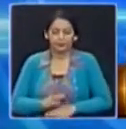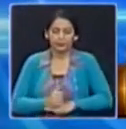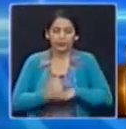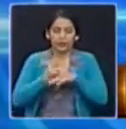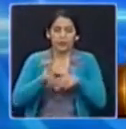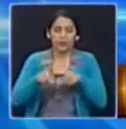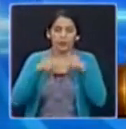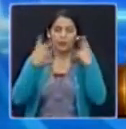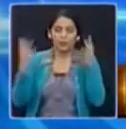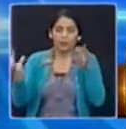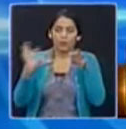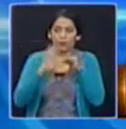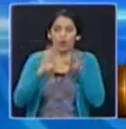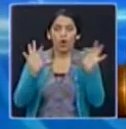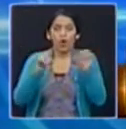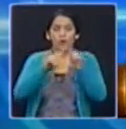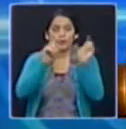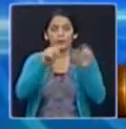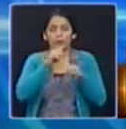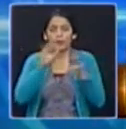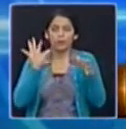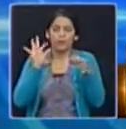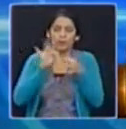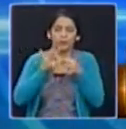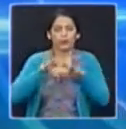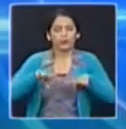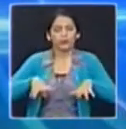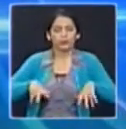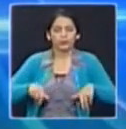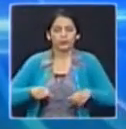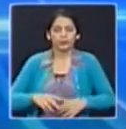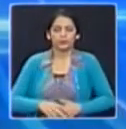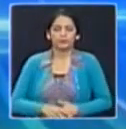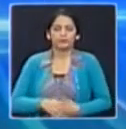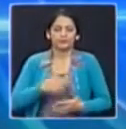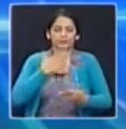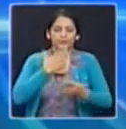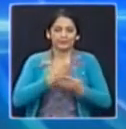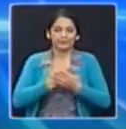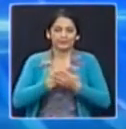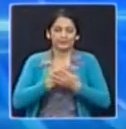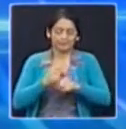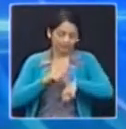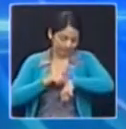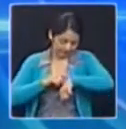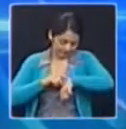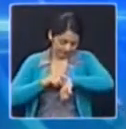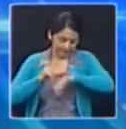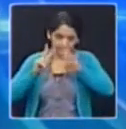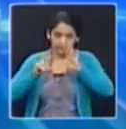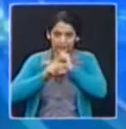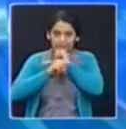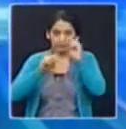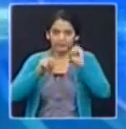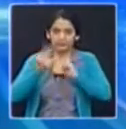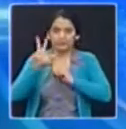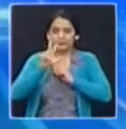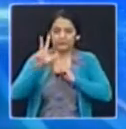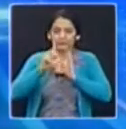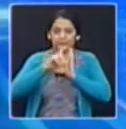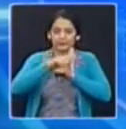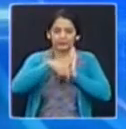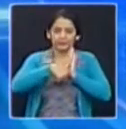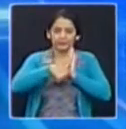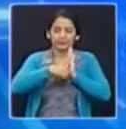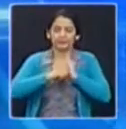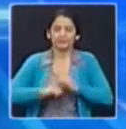como también del sector privado. Asambleísta, quiero agradecerle por haber compartido con nosotros esta mañana. 7:33 a.m, conversábamos con la